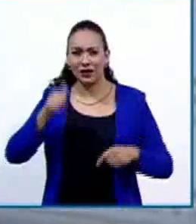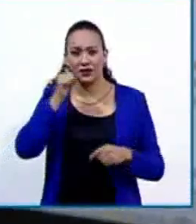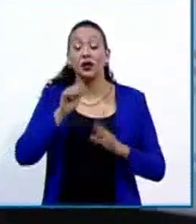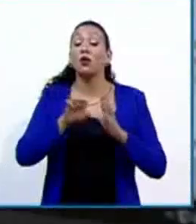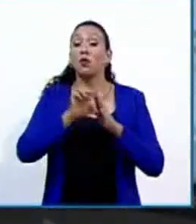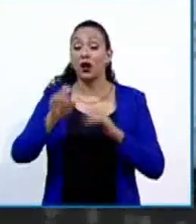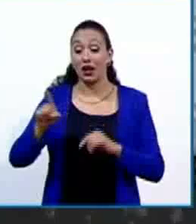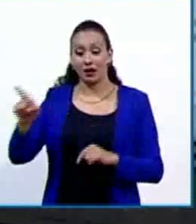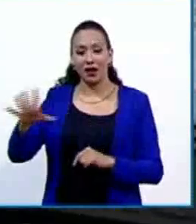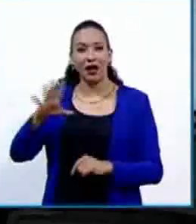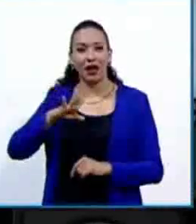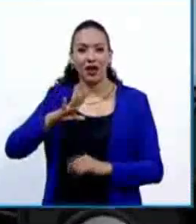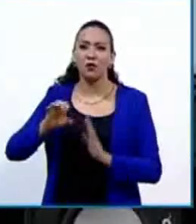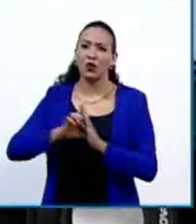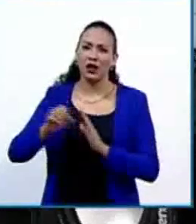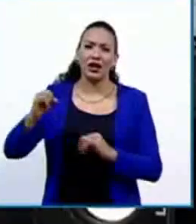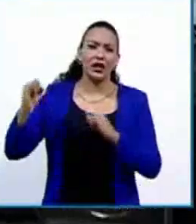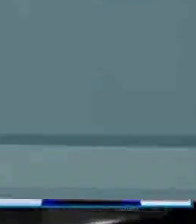del poder.